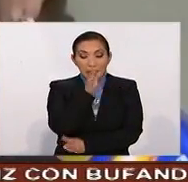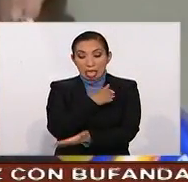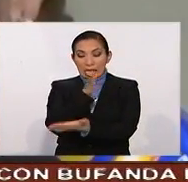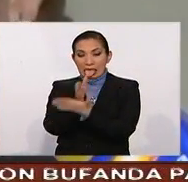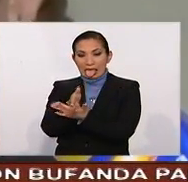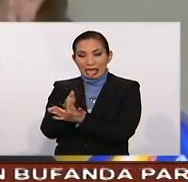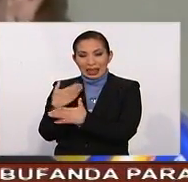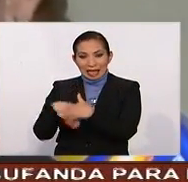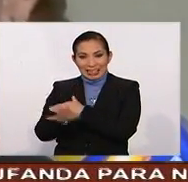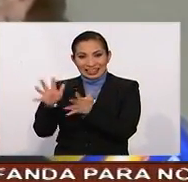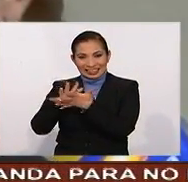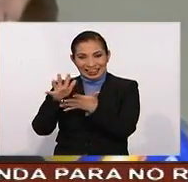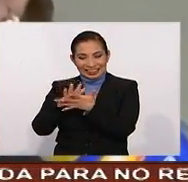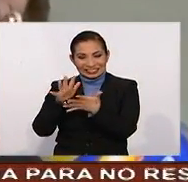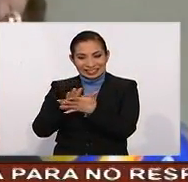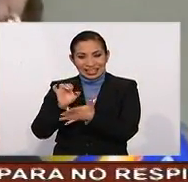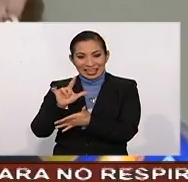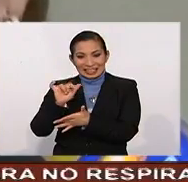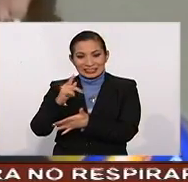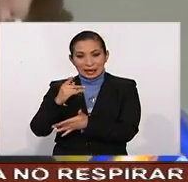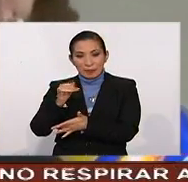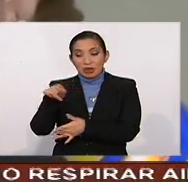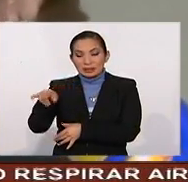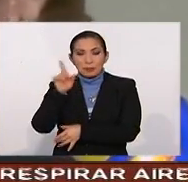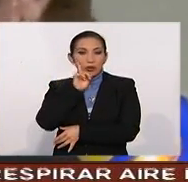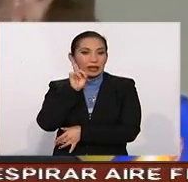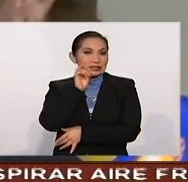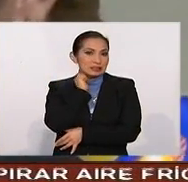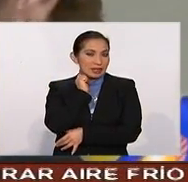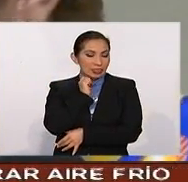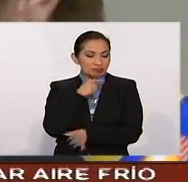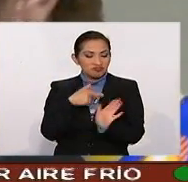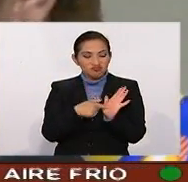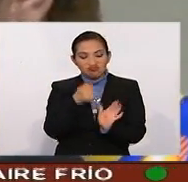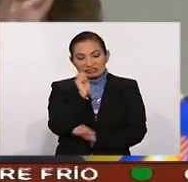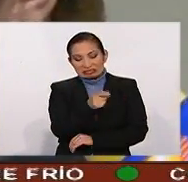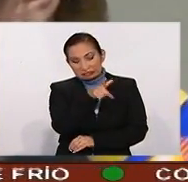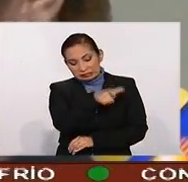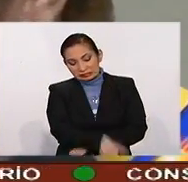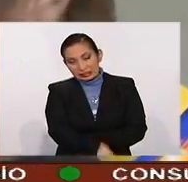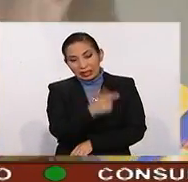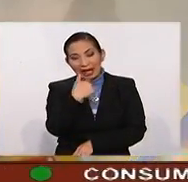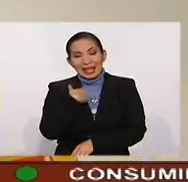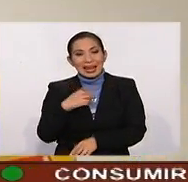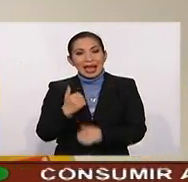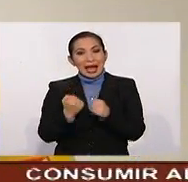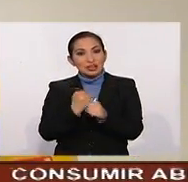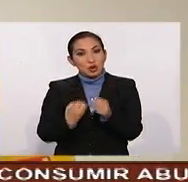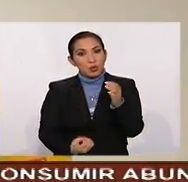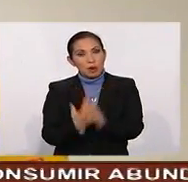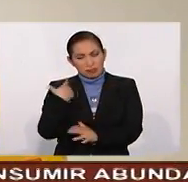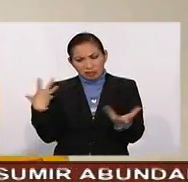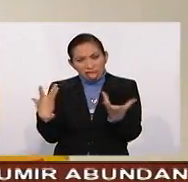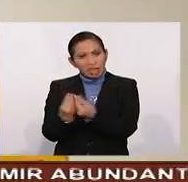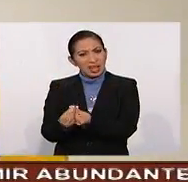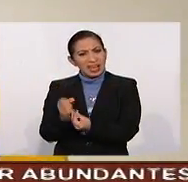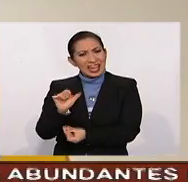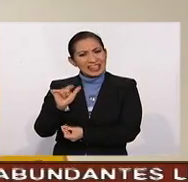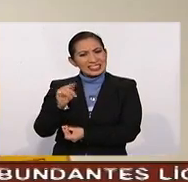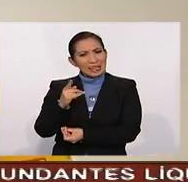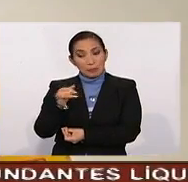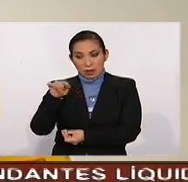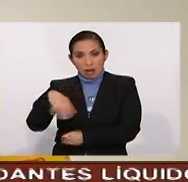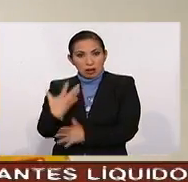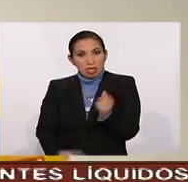al Chapo en el penal del Altiplano. Esta legisladora también es señalada por haber pasado las celebraciones de Año Nuevo en compañía del Chapo Guzmán, quien